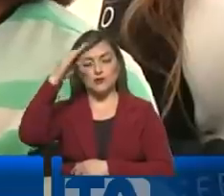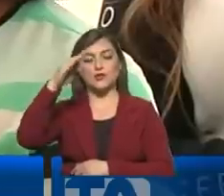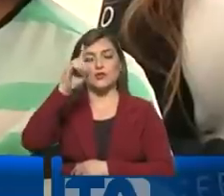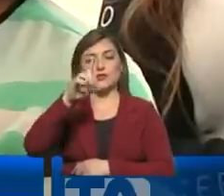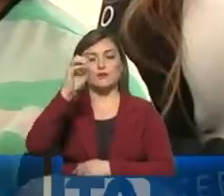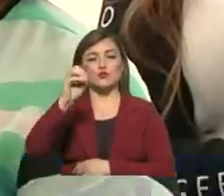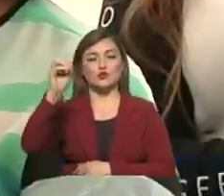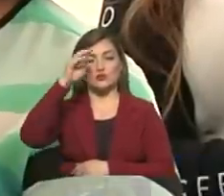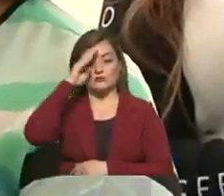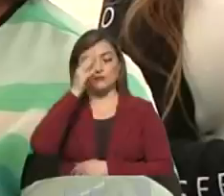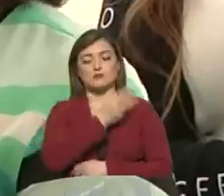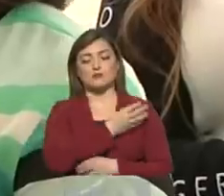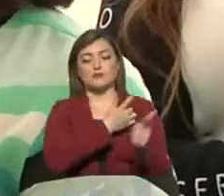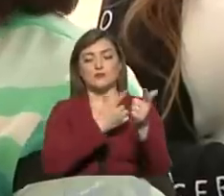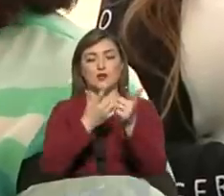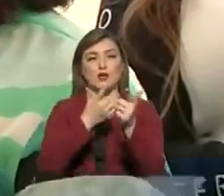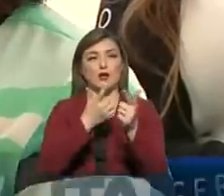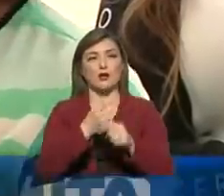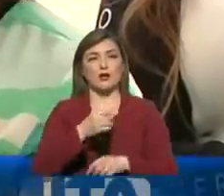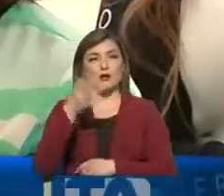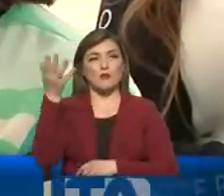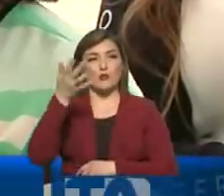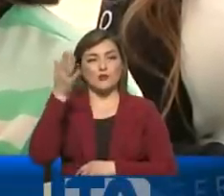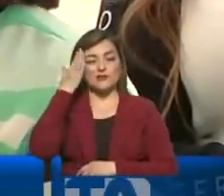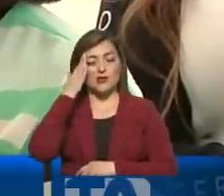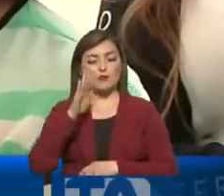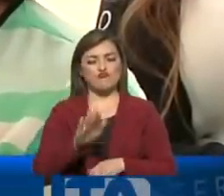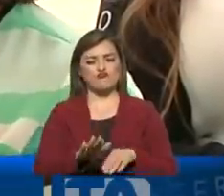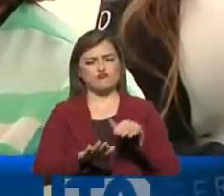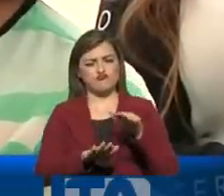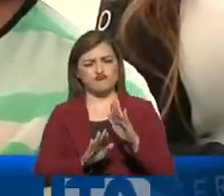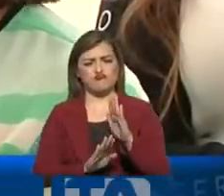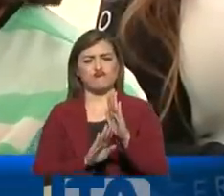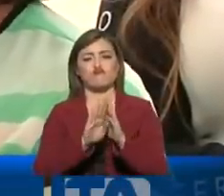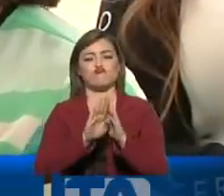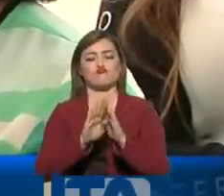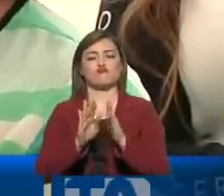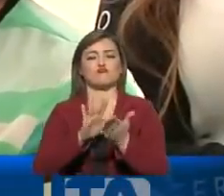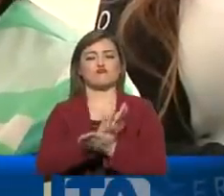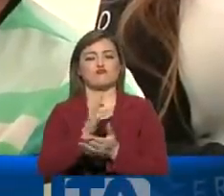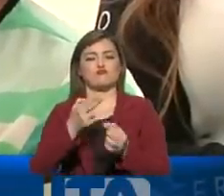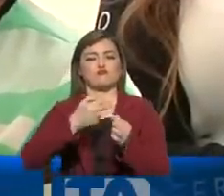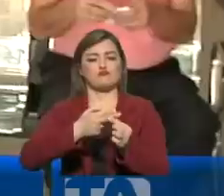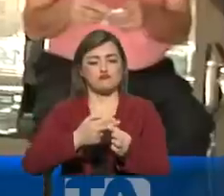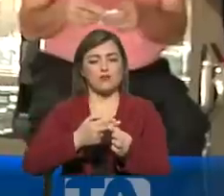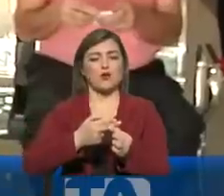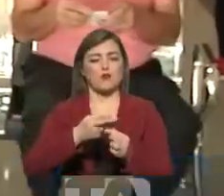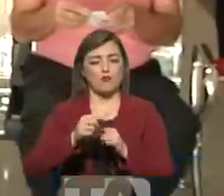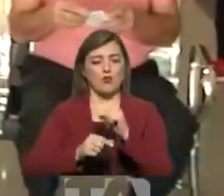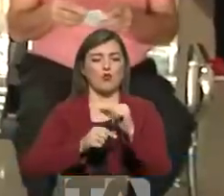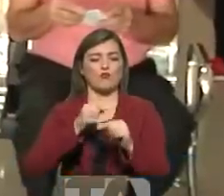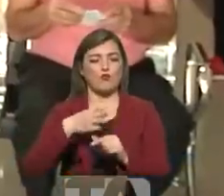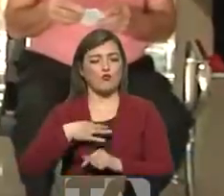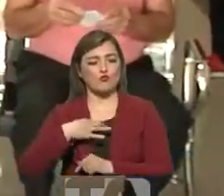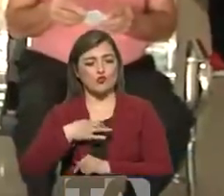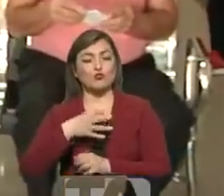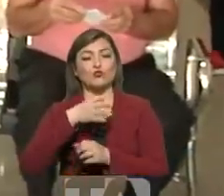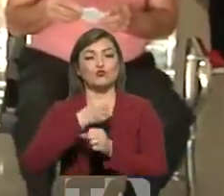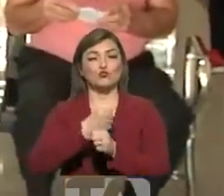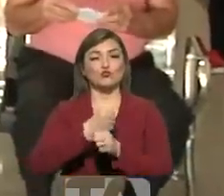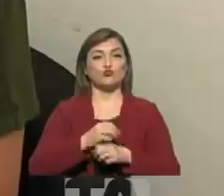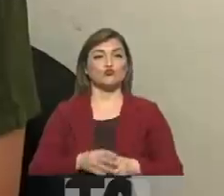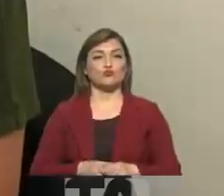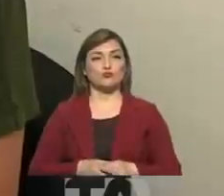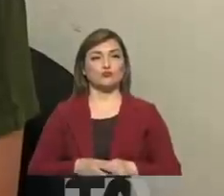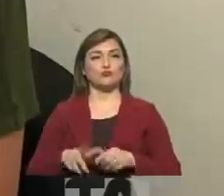Nacional. Nuestros docentes y la comunidad educativa sabe que es un paso adelante para el retorno progresivo y seguro voluntario a clase. Uno de los puntos de vacunación